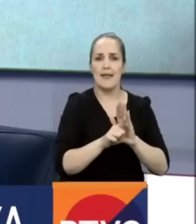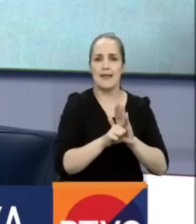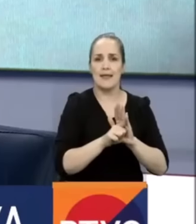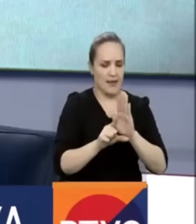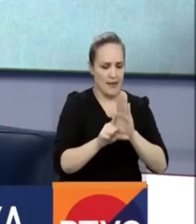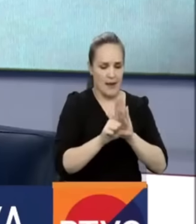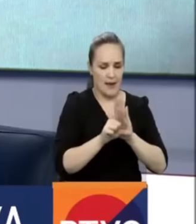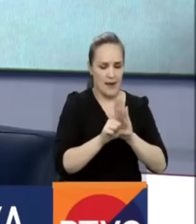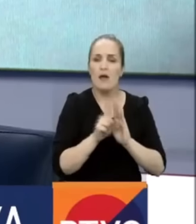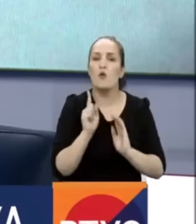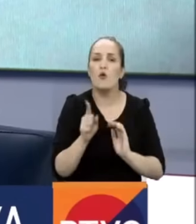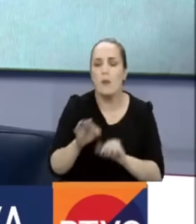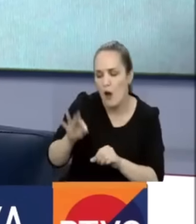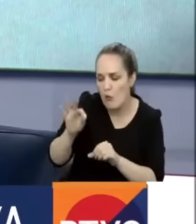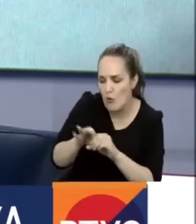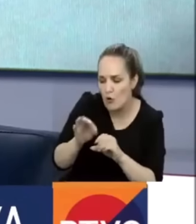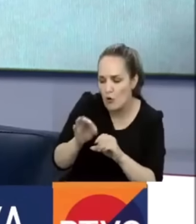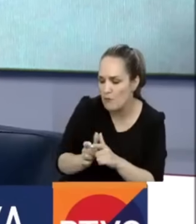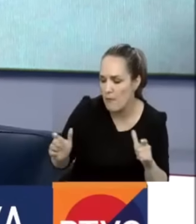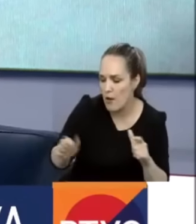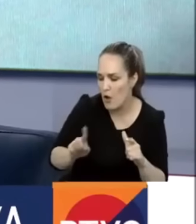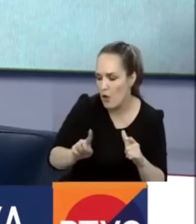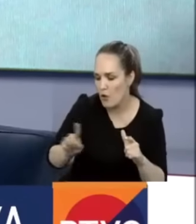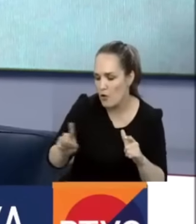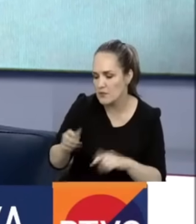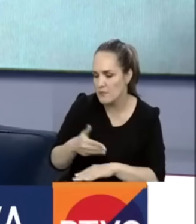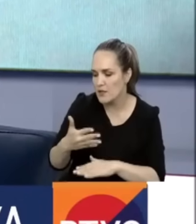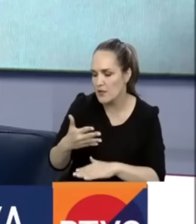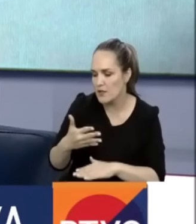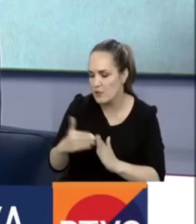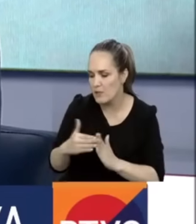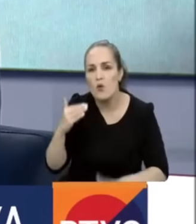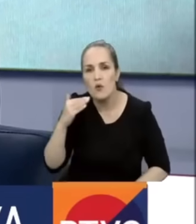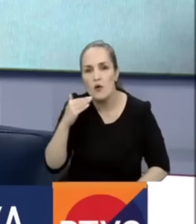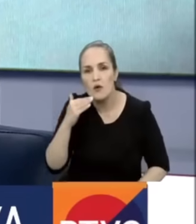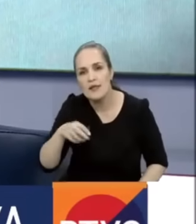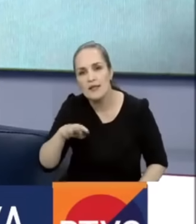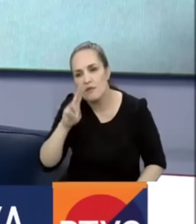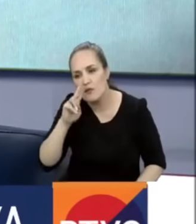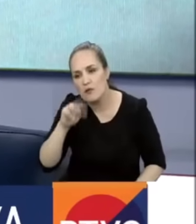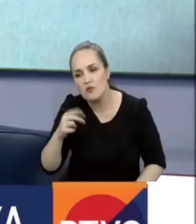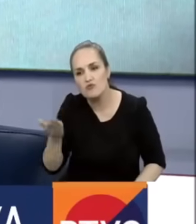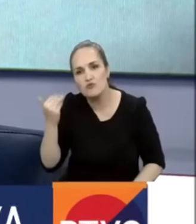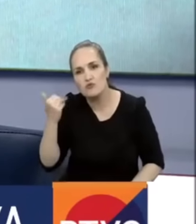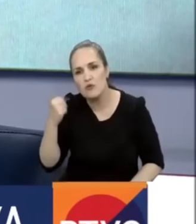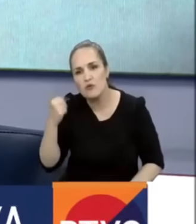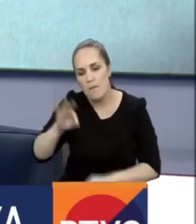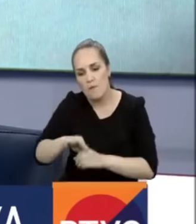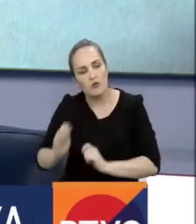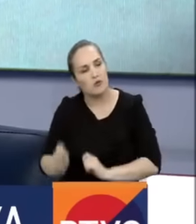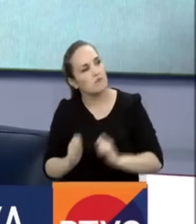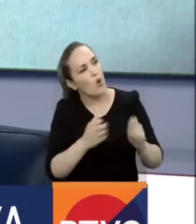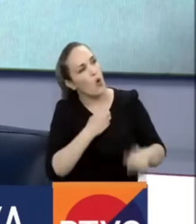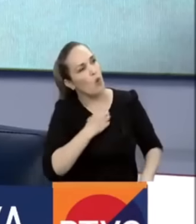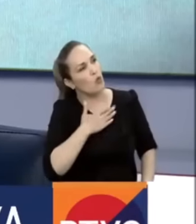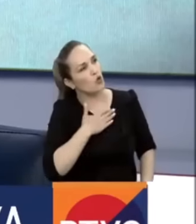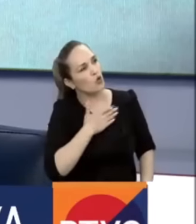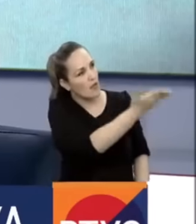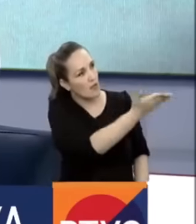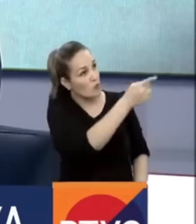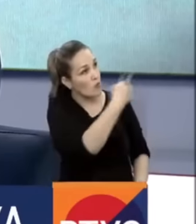de que 11,5 millones de colombianos el 19 de junio decidimos otorgarle la oportunidad para que